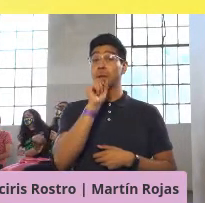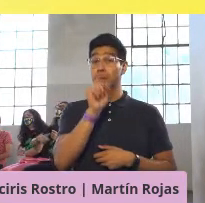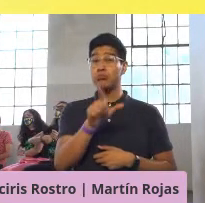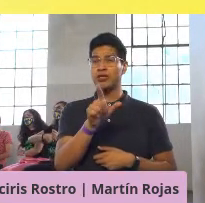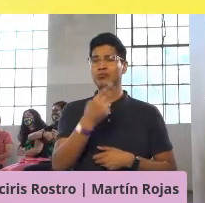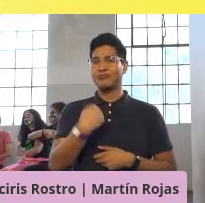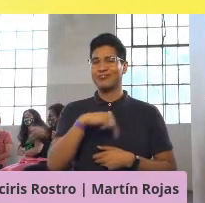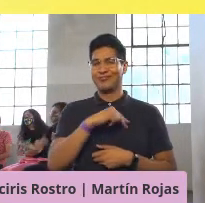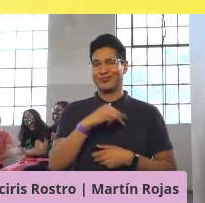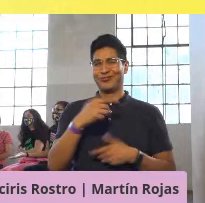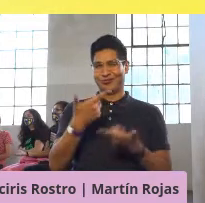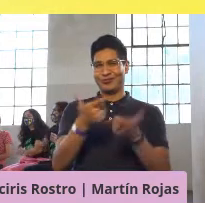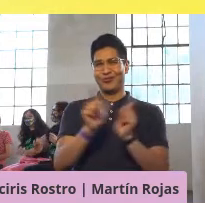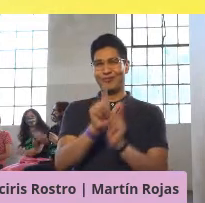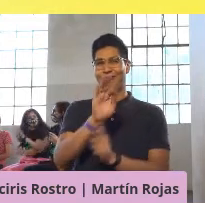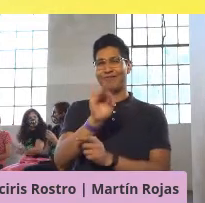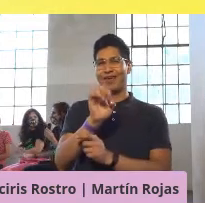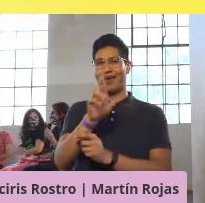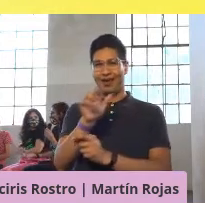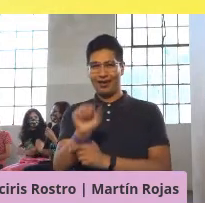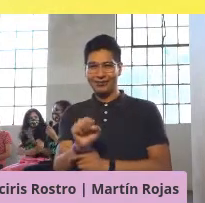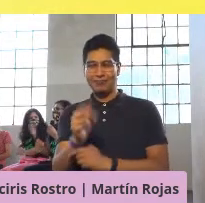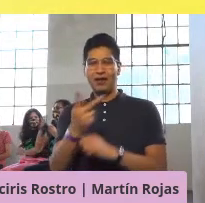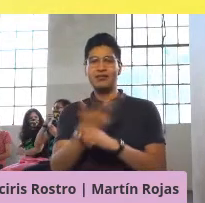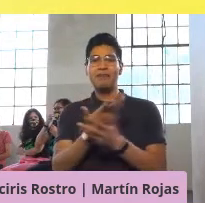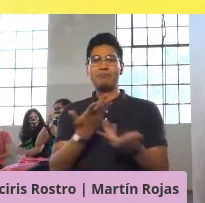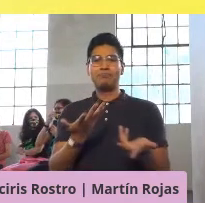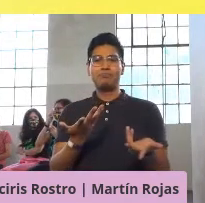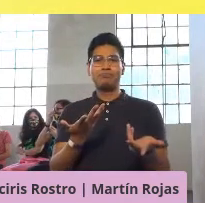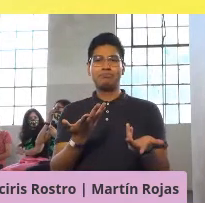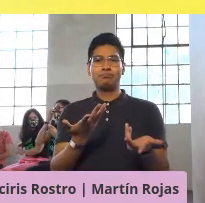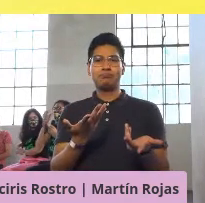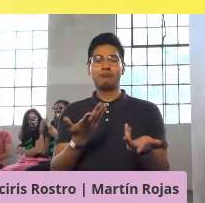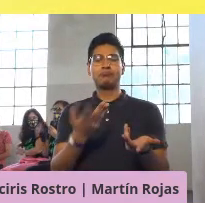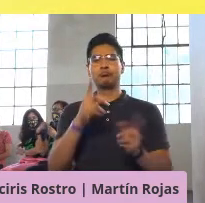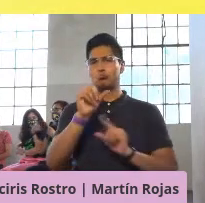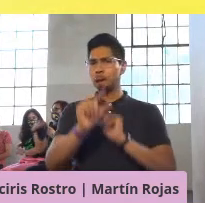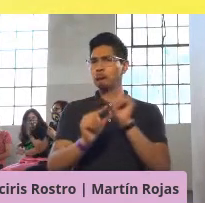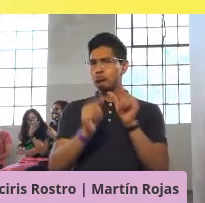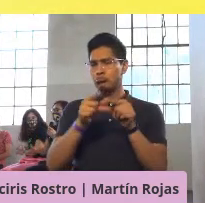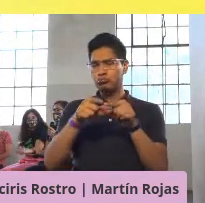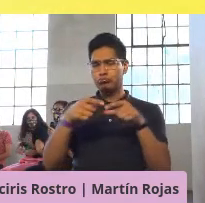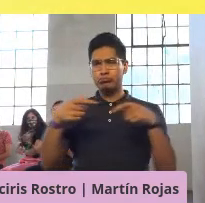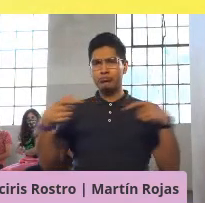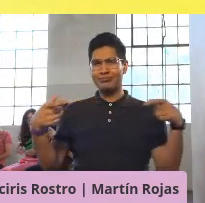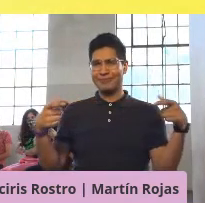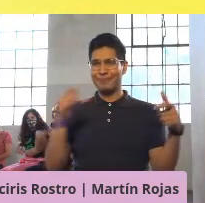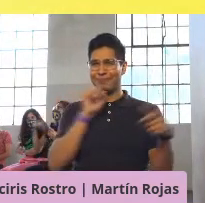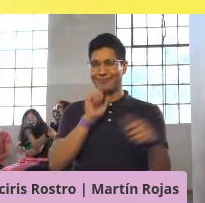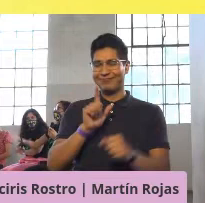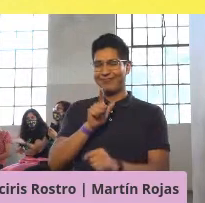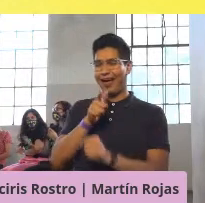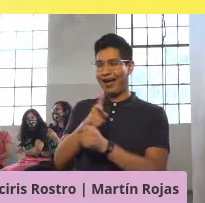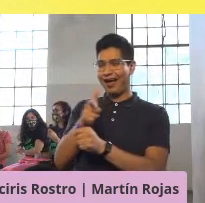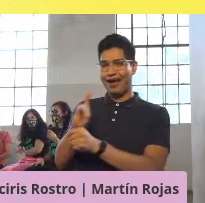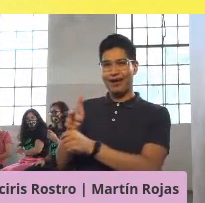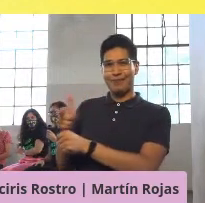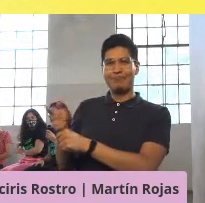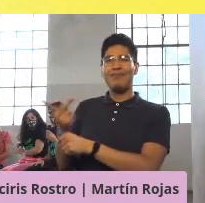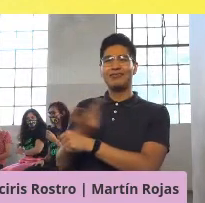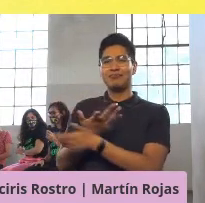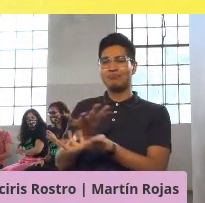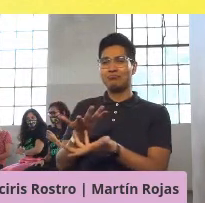las fieras, tres somos mamás, ¿no? Entonces, pues sí nos hemos dado cuenta como el hecho